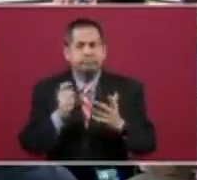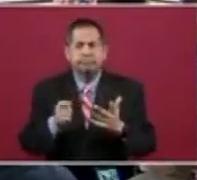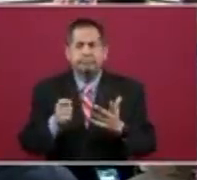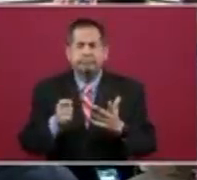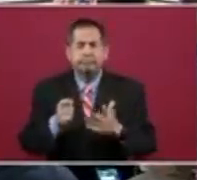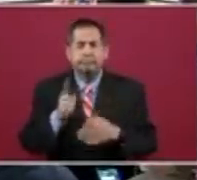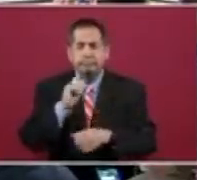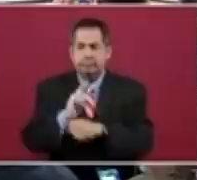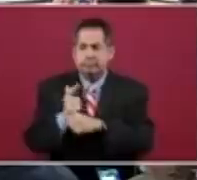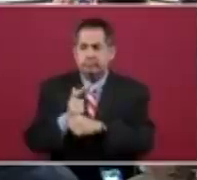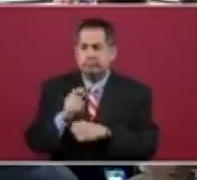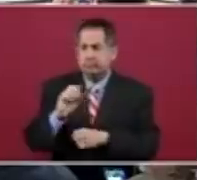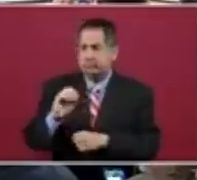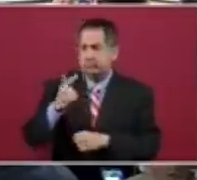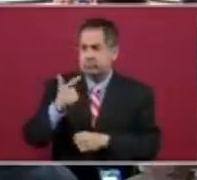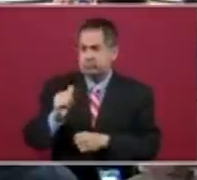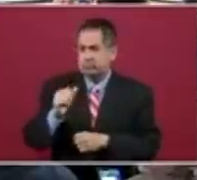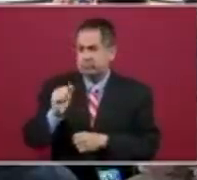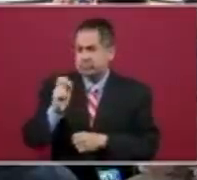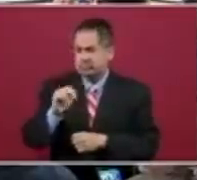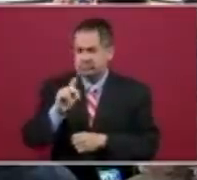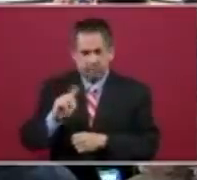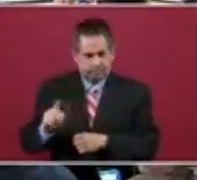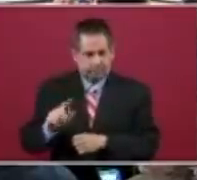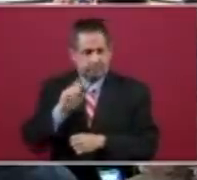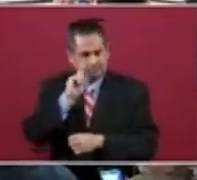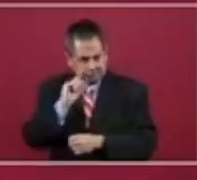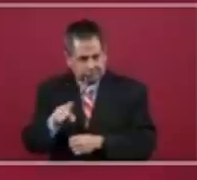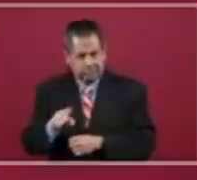la licenciada Olga Sánchez como